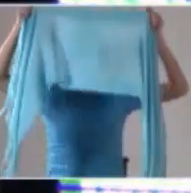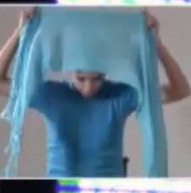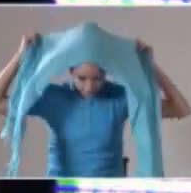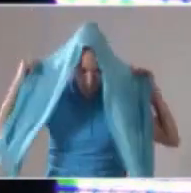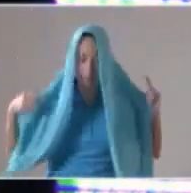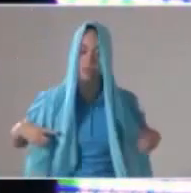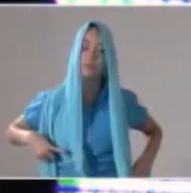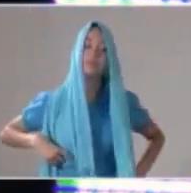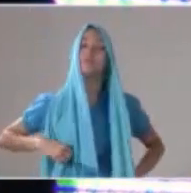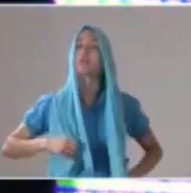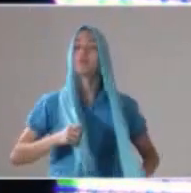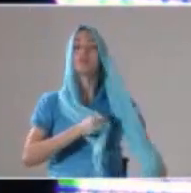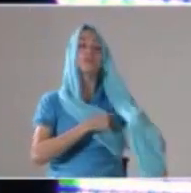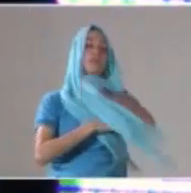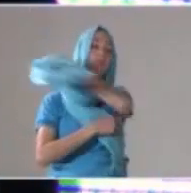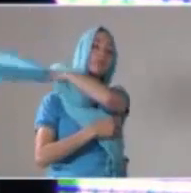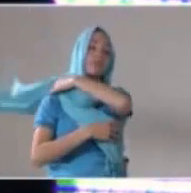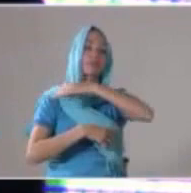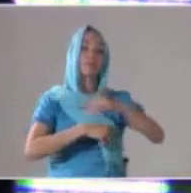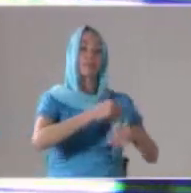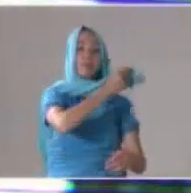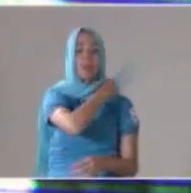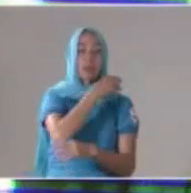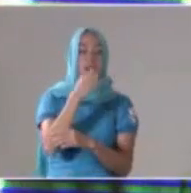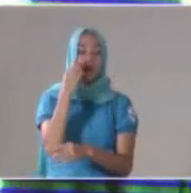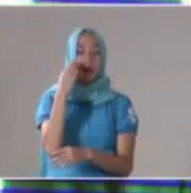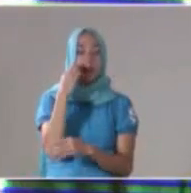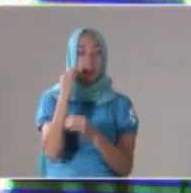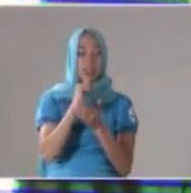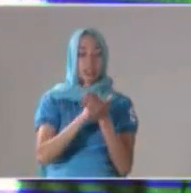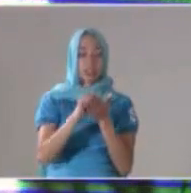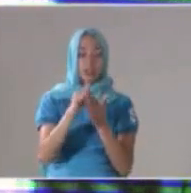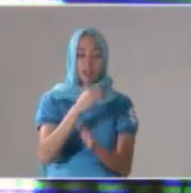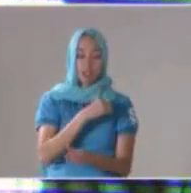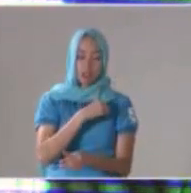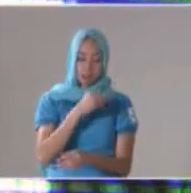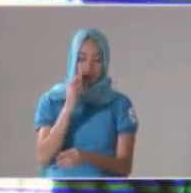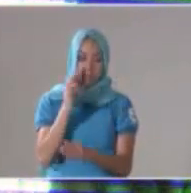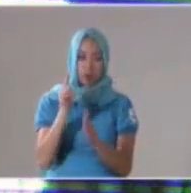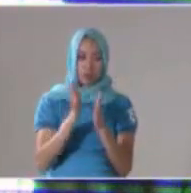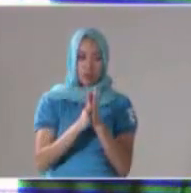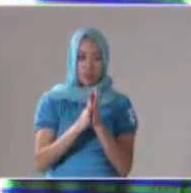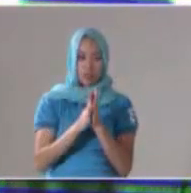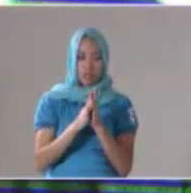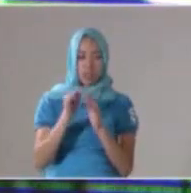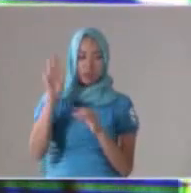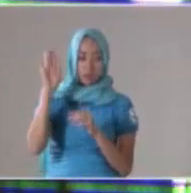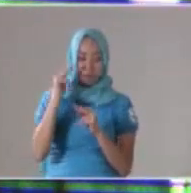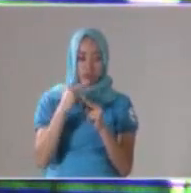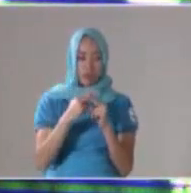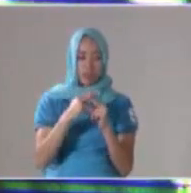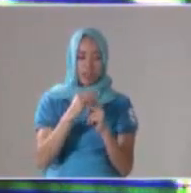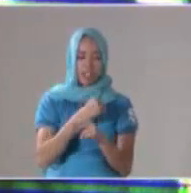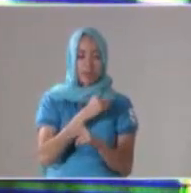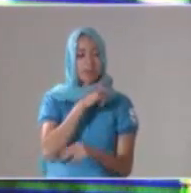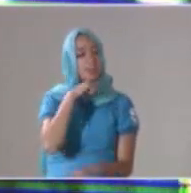Santo, queremos conocer tu nombre. Queremos enamorarnos de tu